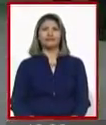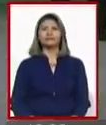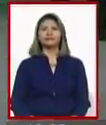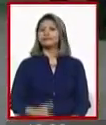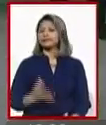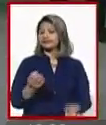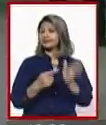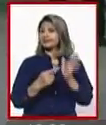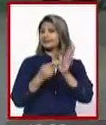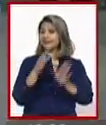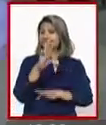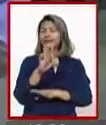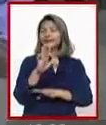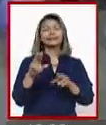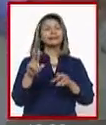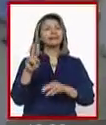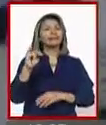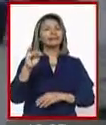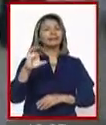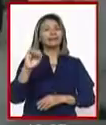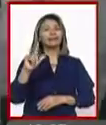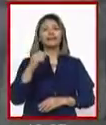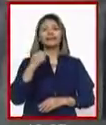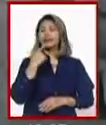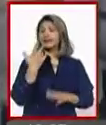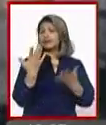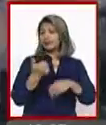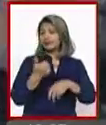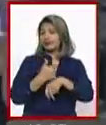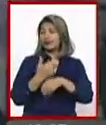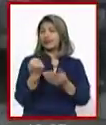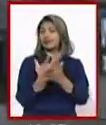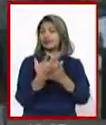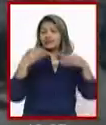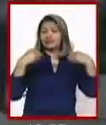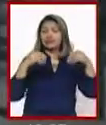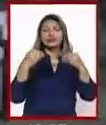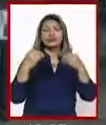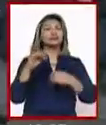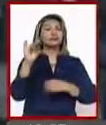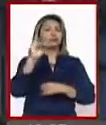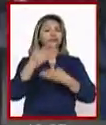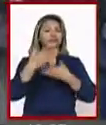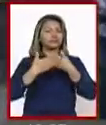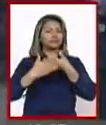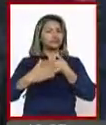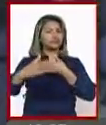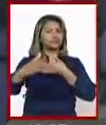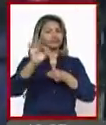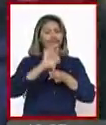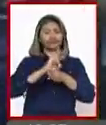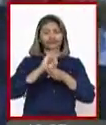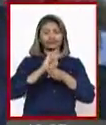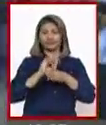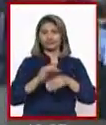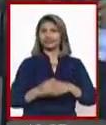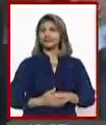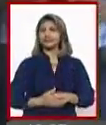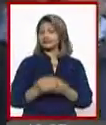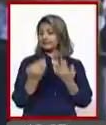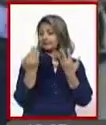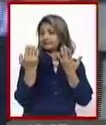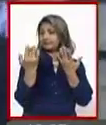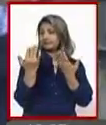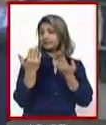Quiero mostrar un poco a esta hora de la tarde, Nicole. Mire, nos encontramos aquí justamente en el nuevo mercado, donde a partir del día miércoles ya va a entrar en funcionamiento. Se